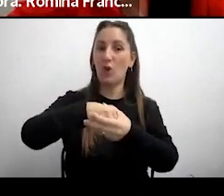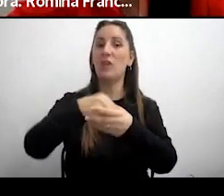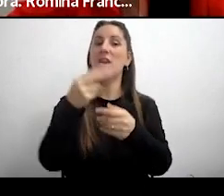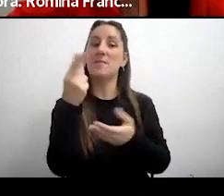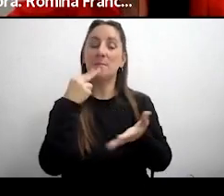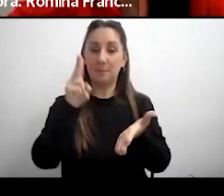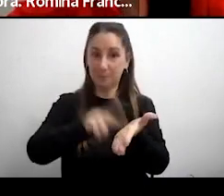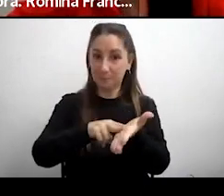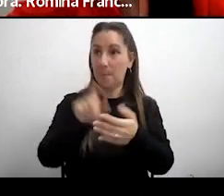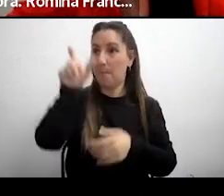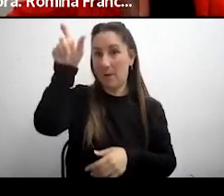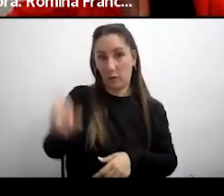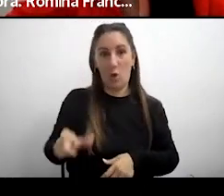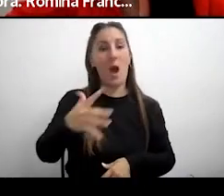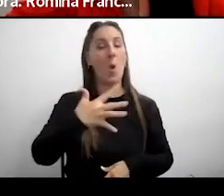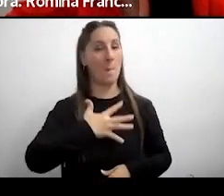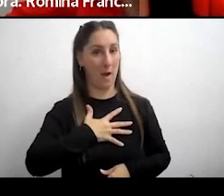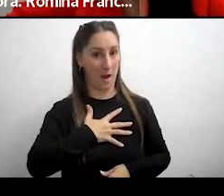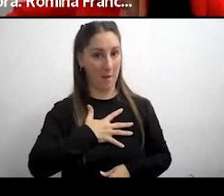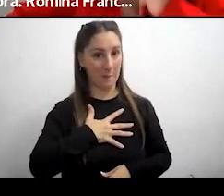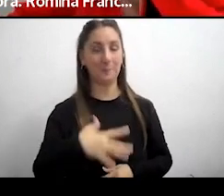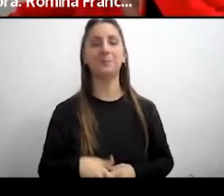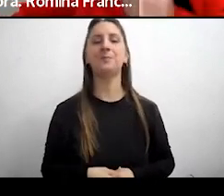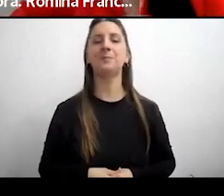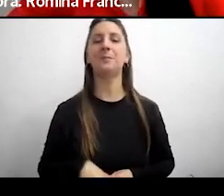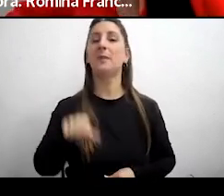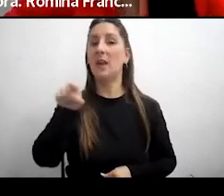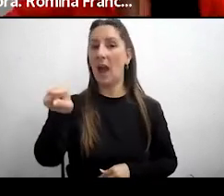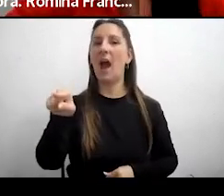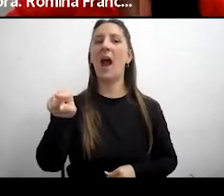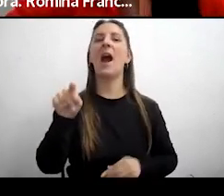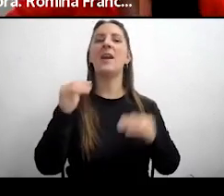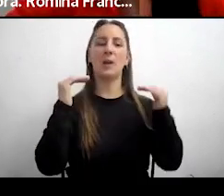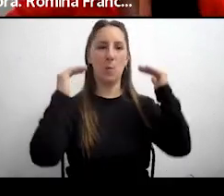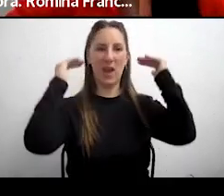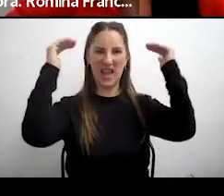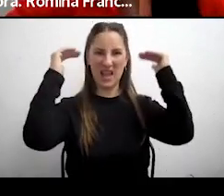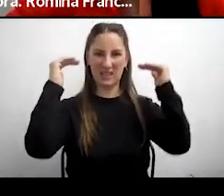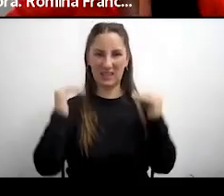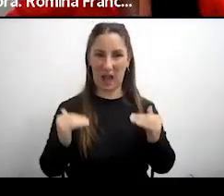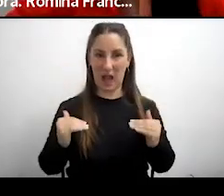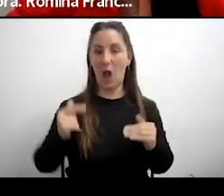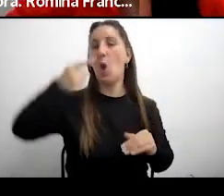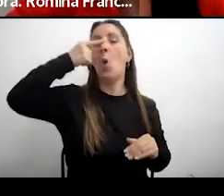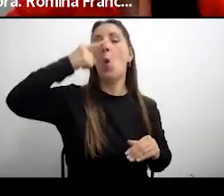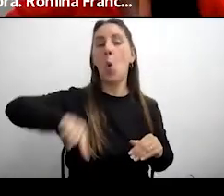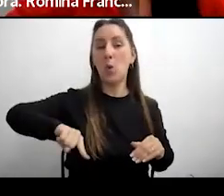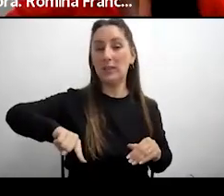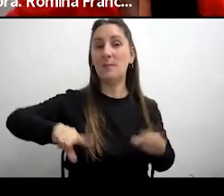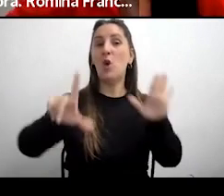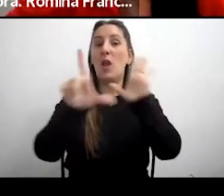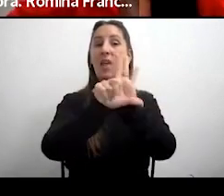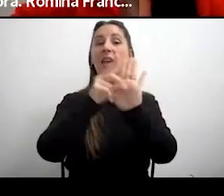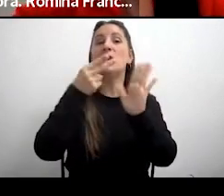de la persona humana. Que ahí nos regimos con la escala progresiva del último articulado de la Ley de Impuesto a